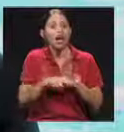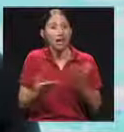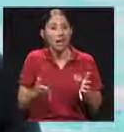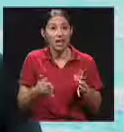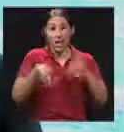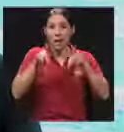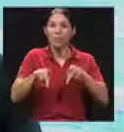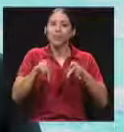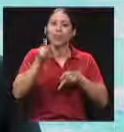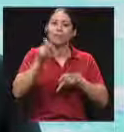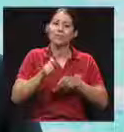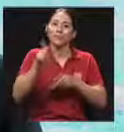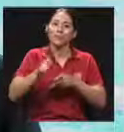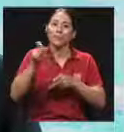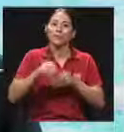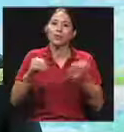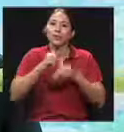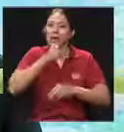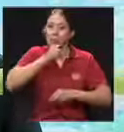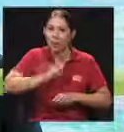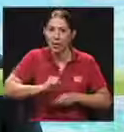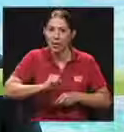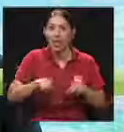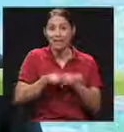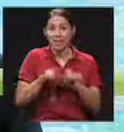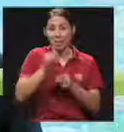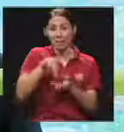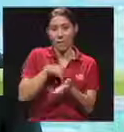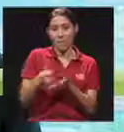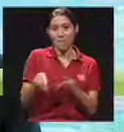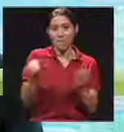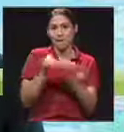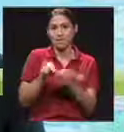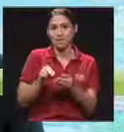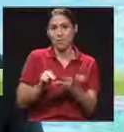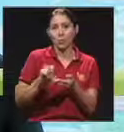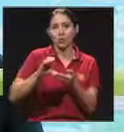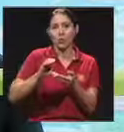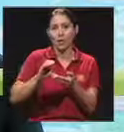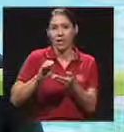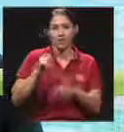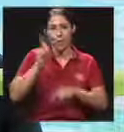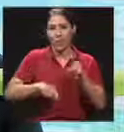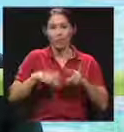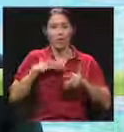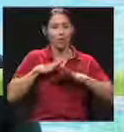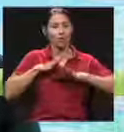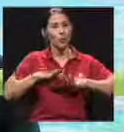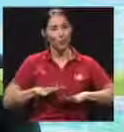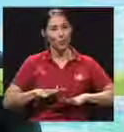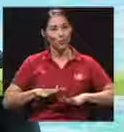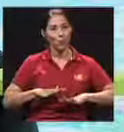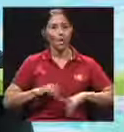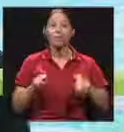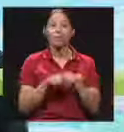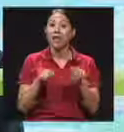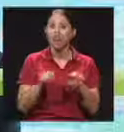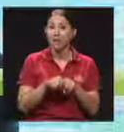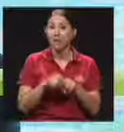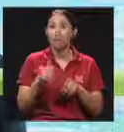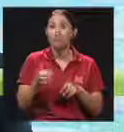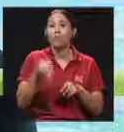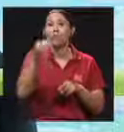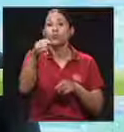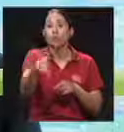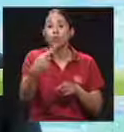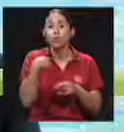aumentos en edad de pensión y aumentos en tasa de cotización entonces no podemos estar tan tranquilos ahí el otro hecho es si a mí me va a